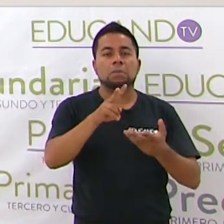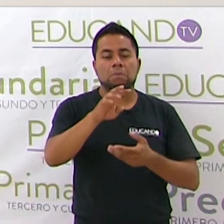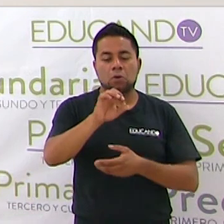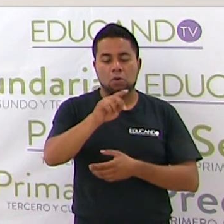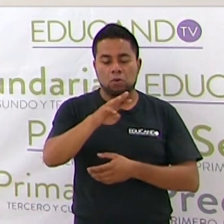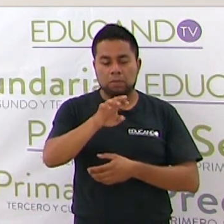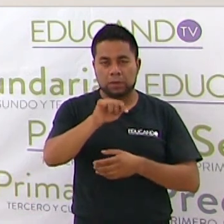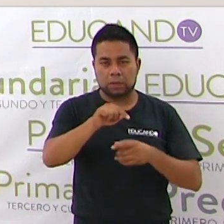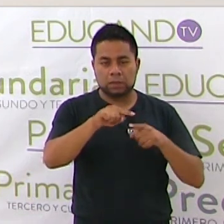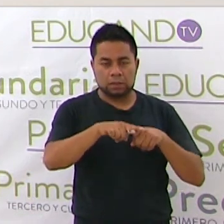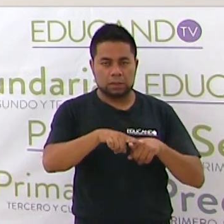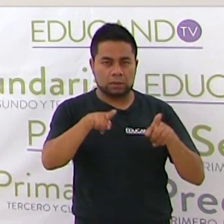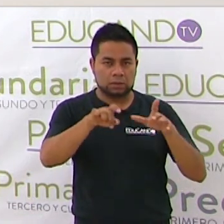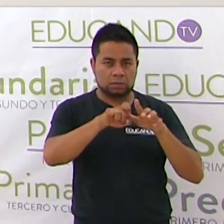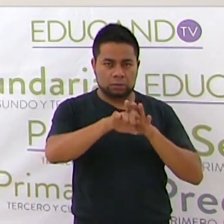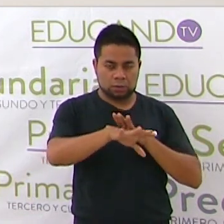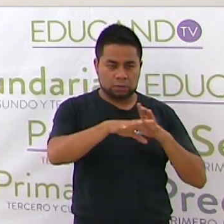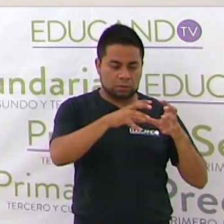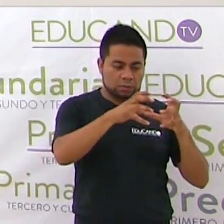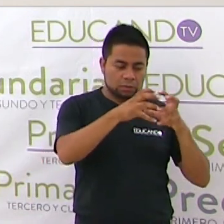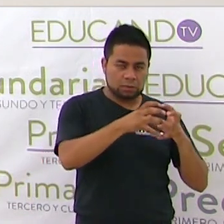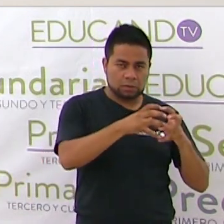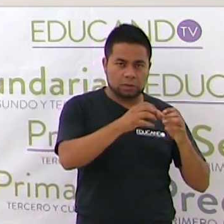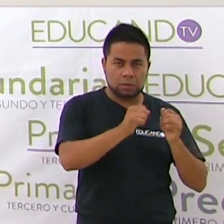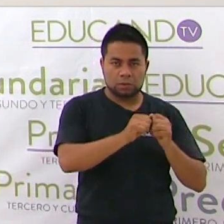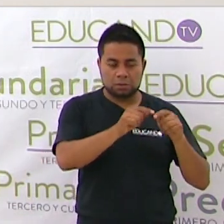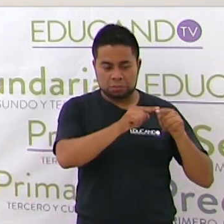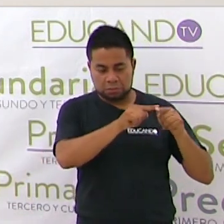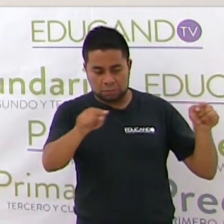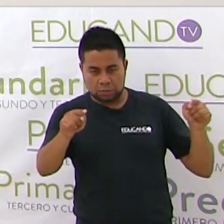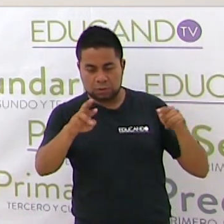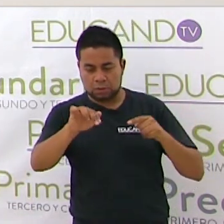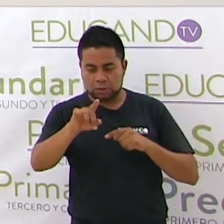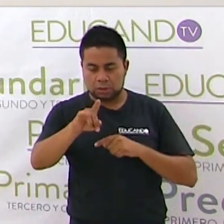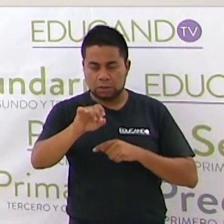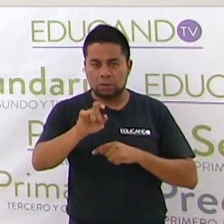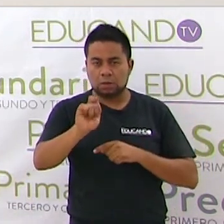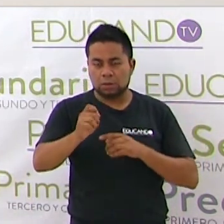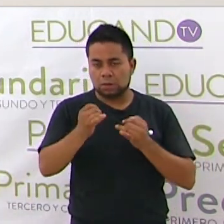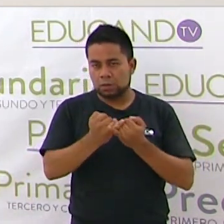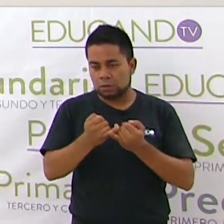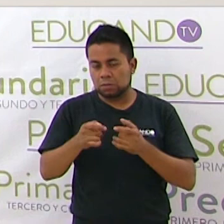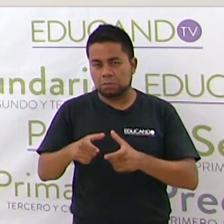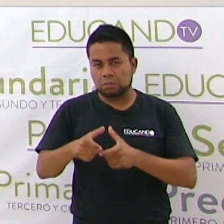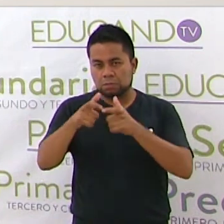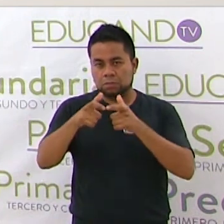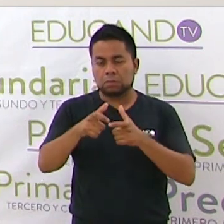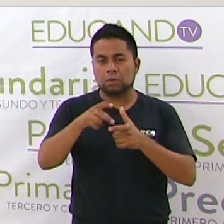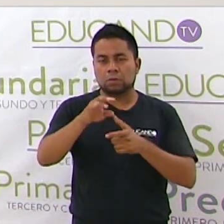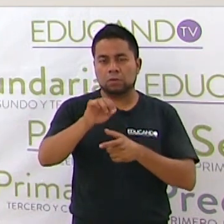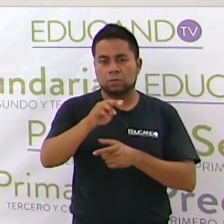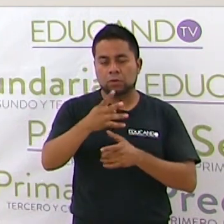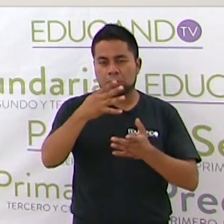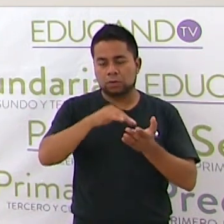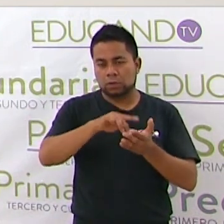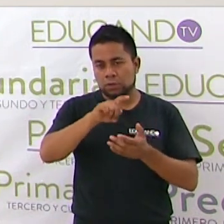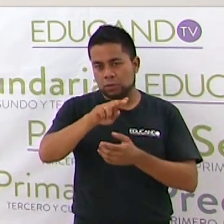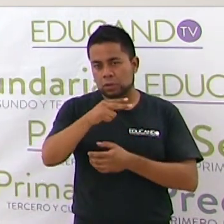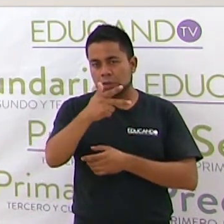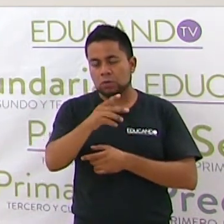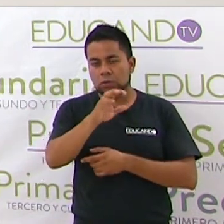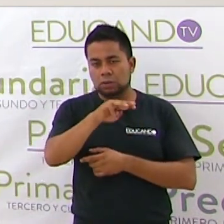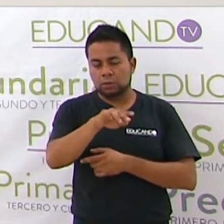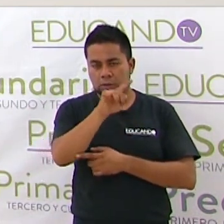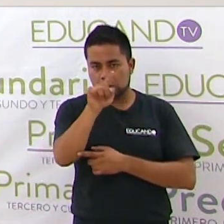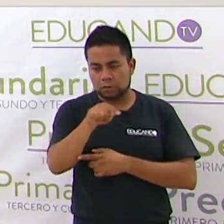diferentes. Sale en la esfera, con el mismo diámetro y el mismo radio que el cilindro, nos sale un volumen de 4.188.8 centímetros cúbicos.